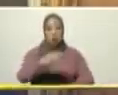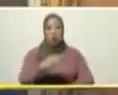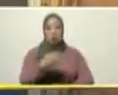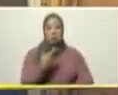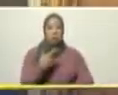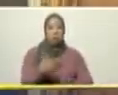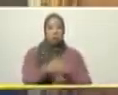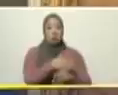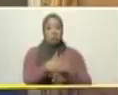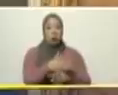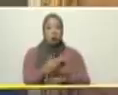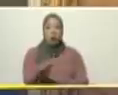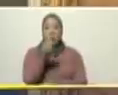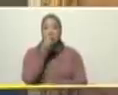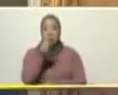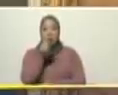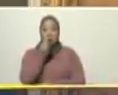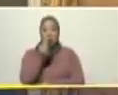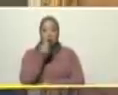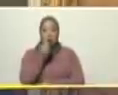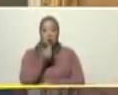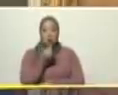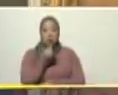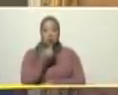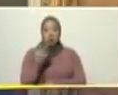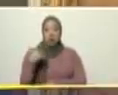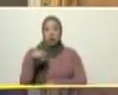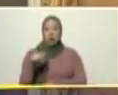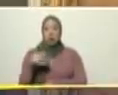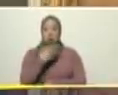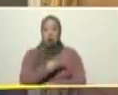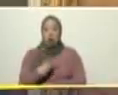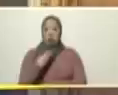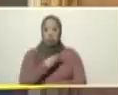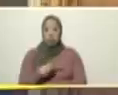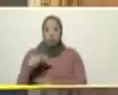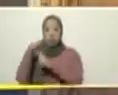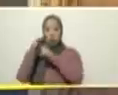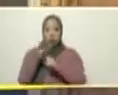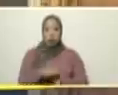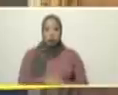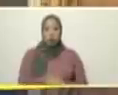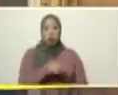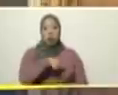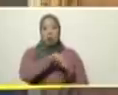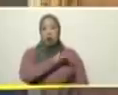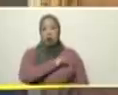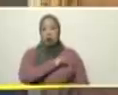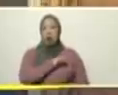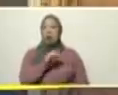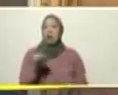Era una misión colonial militar en Venezuela.